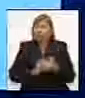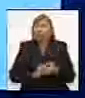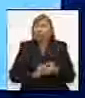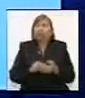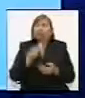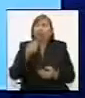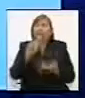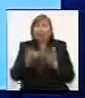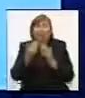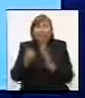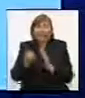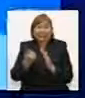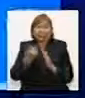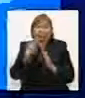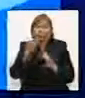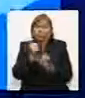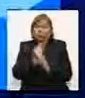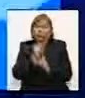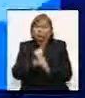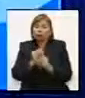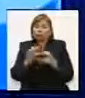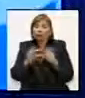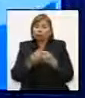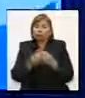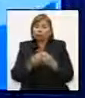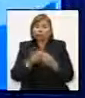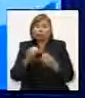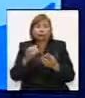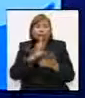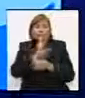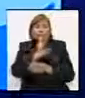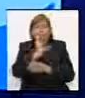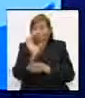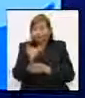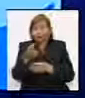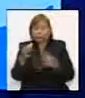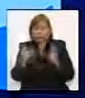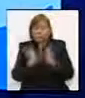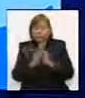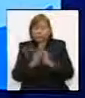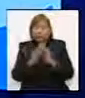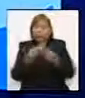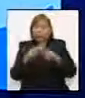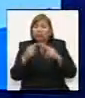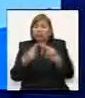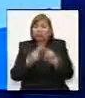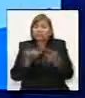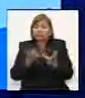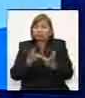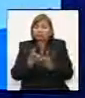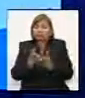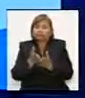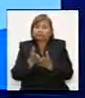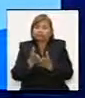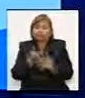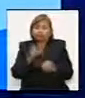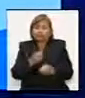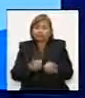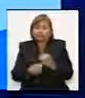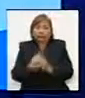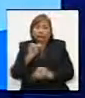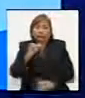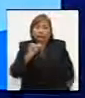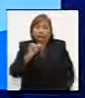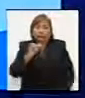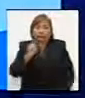Y tal como lo adelantamos, el grupo de trabajo de metales radiactivos se reunió para analizar la viabilidad de la exploración de litio